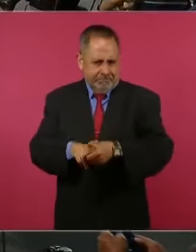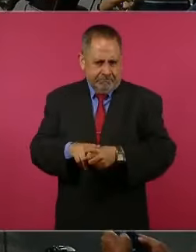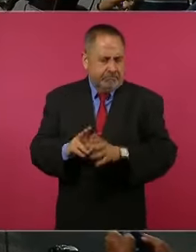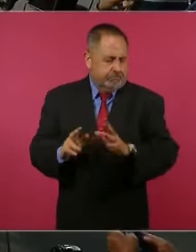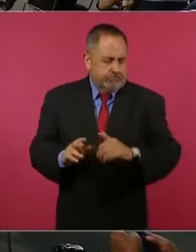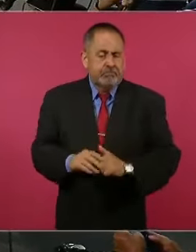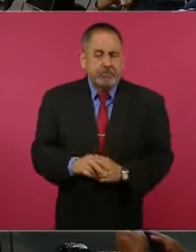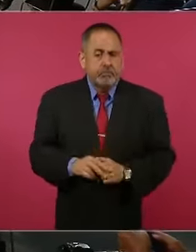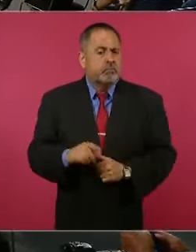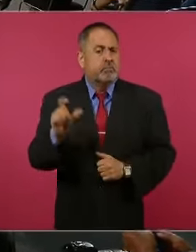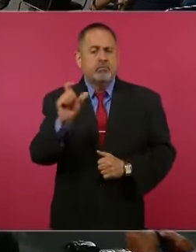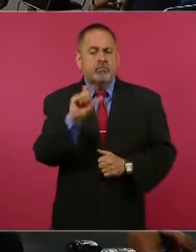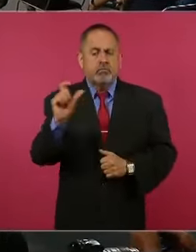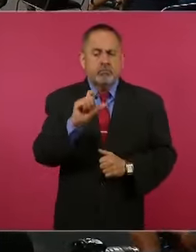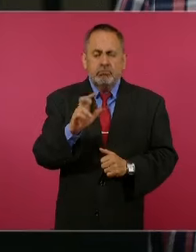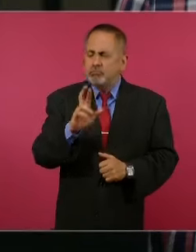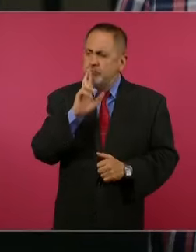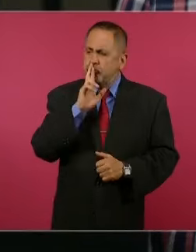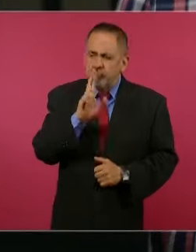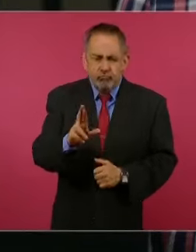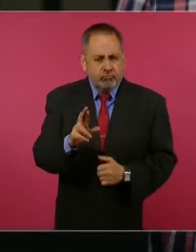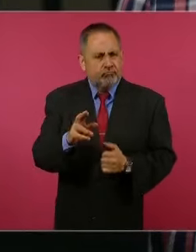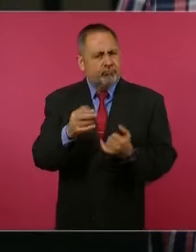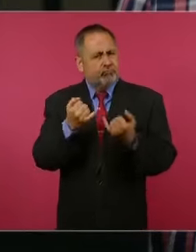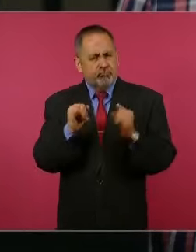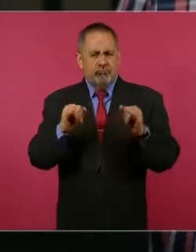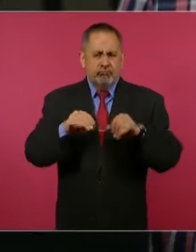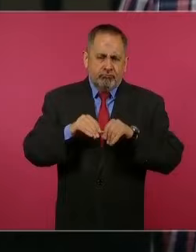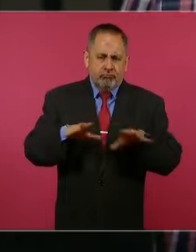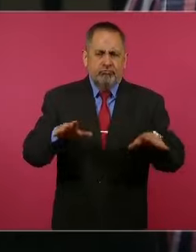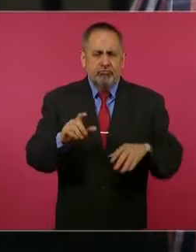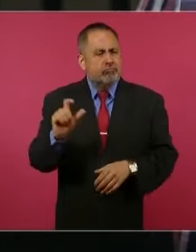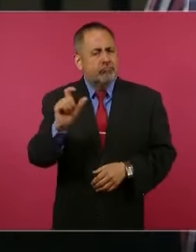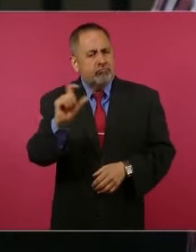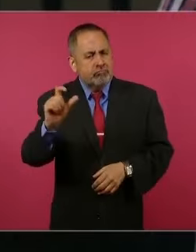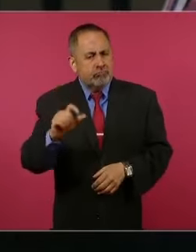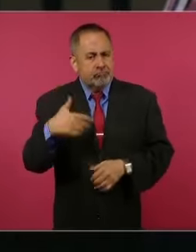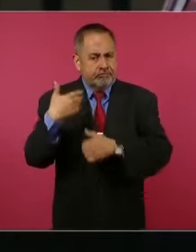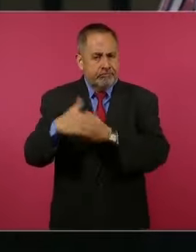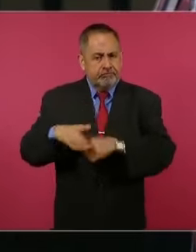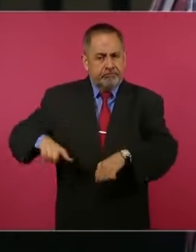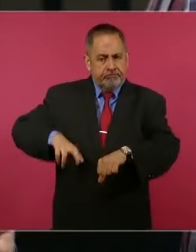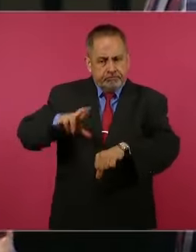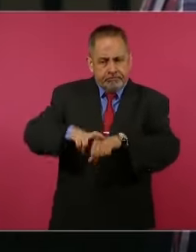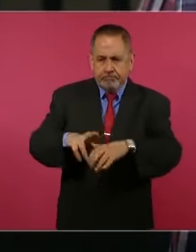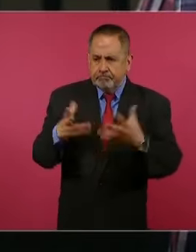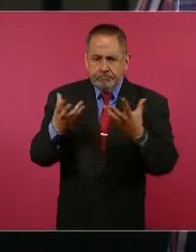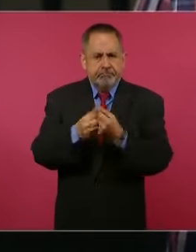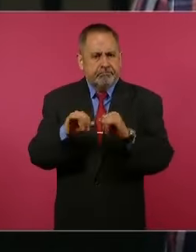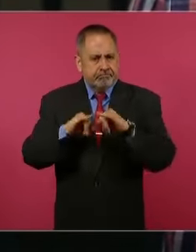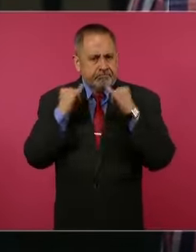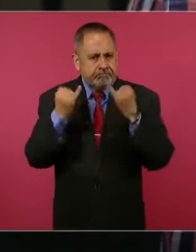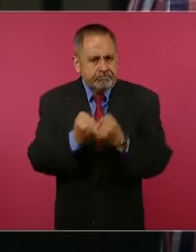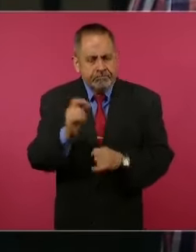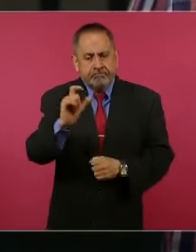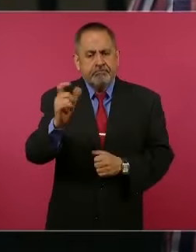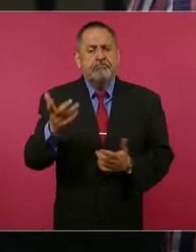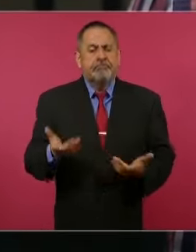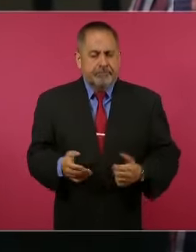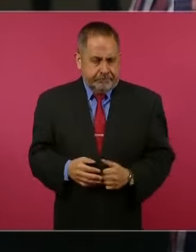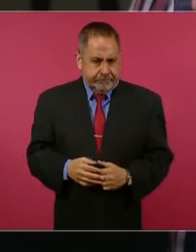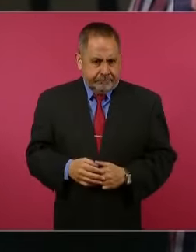este Cuándo van a dar ya los resultados Cuándo va a ser la reunión con los gobernadores y bueno también ya aprovechando de